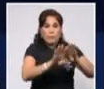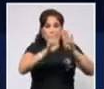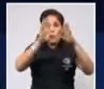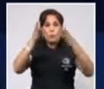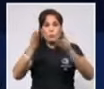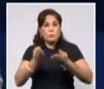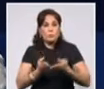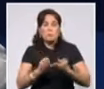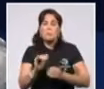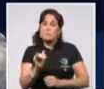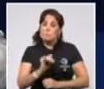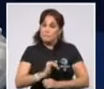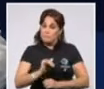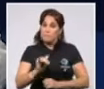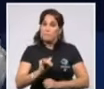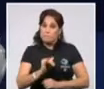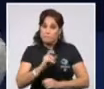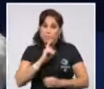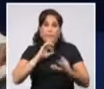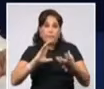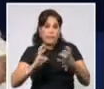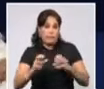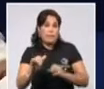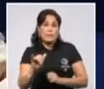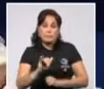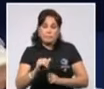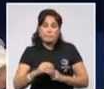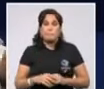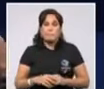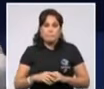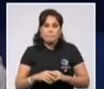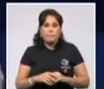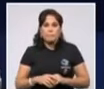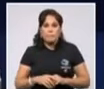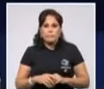también con una complejidad importante.